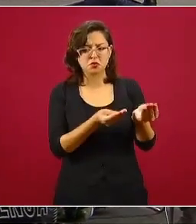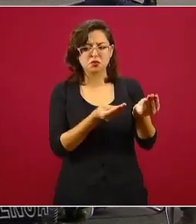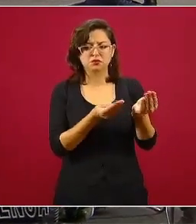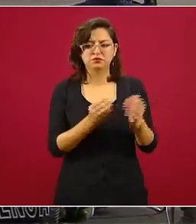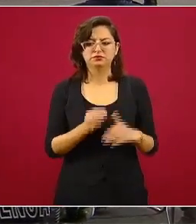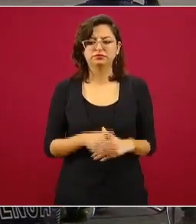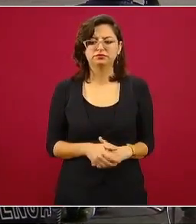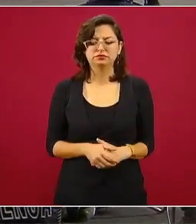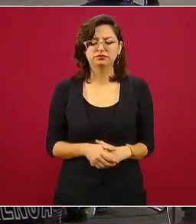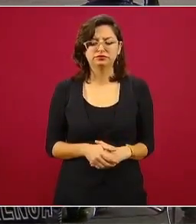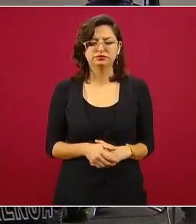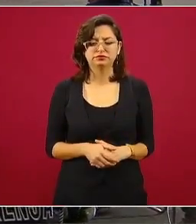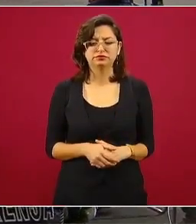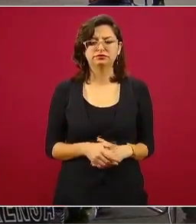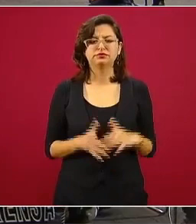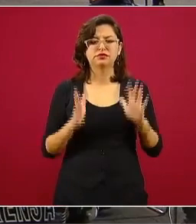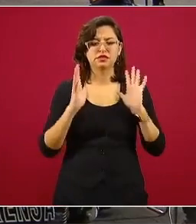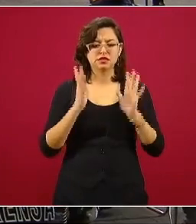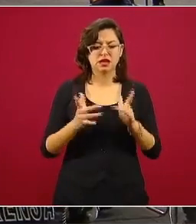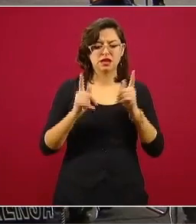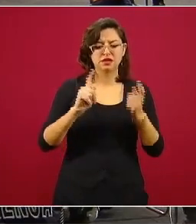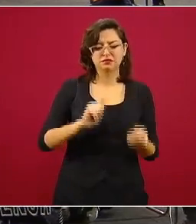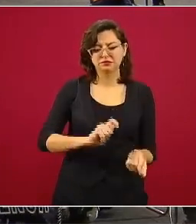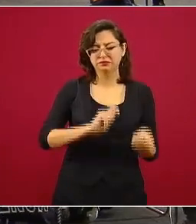ya se hizo una traducción